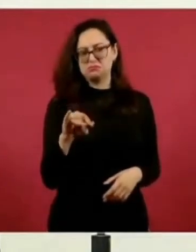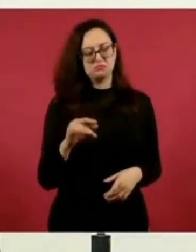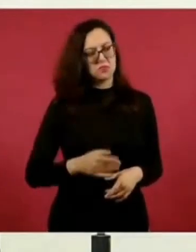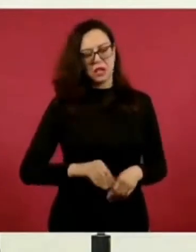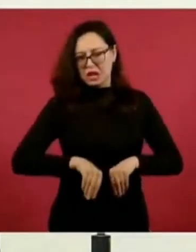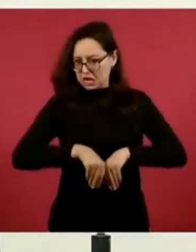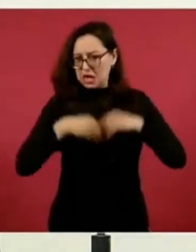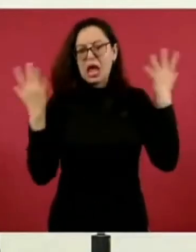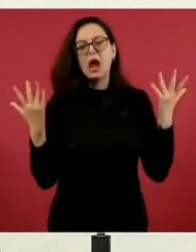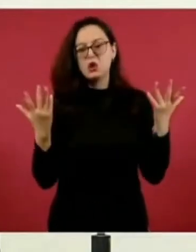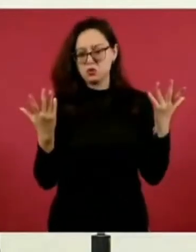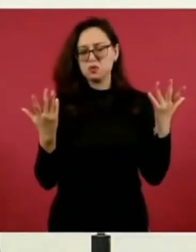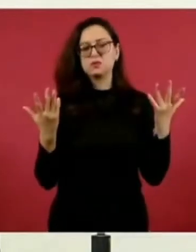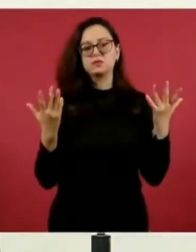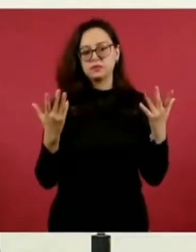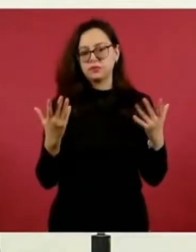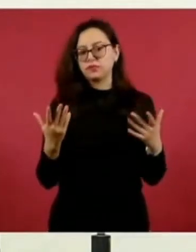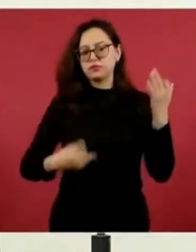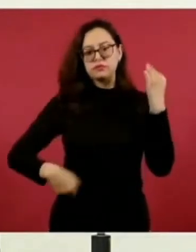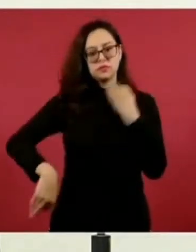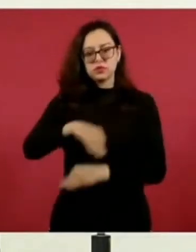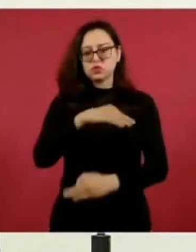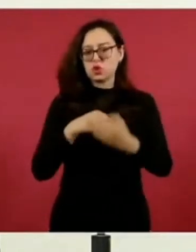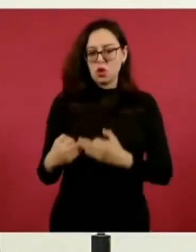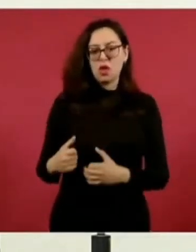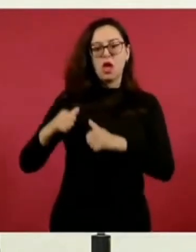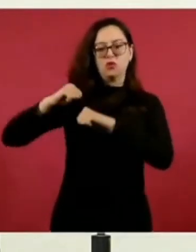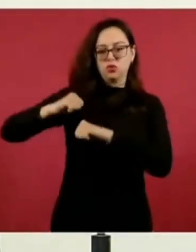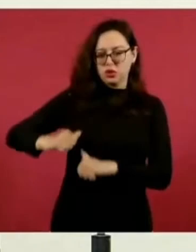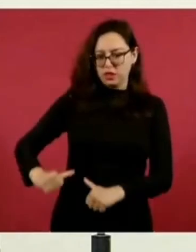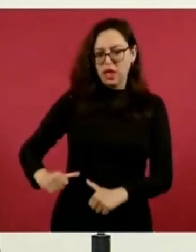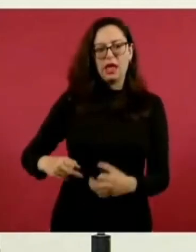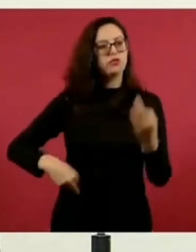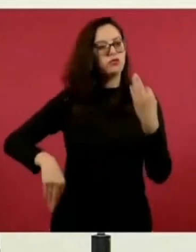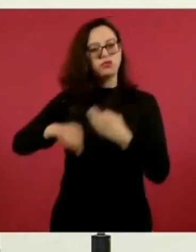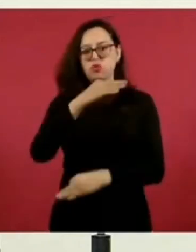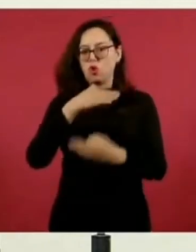porque participaron autoridades